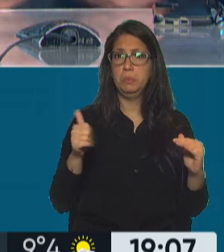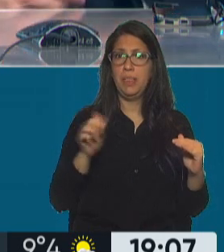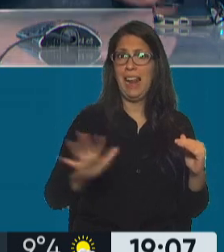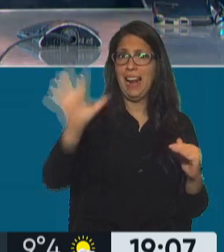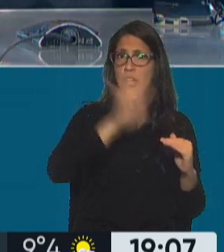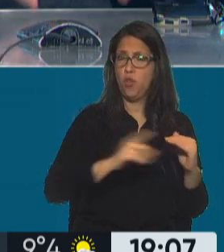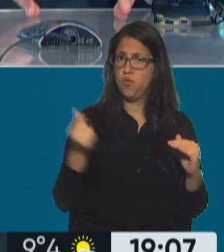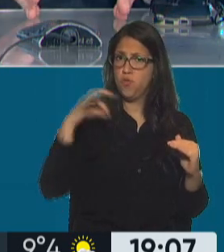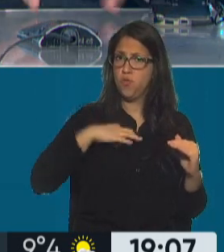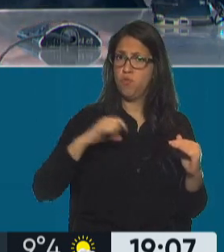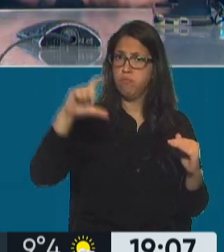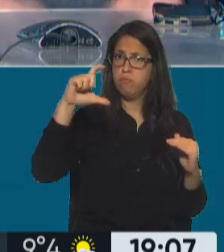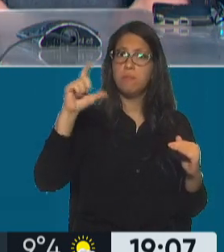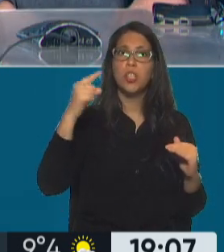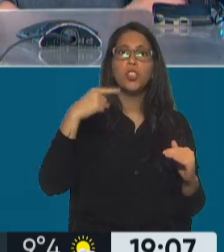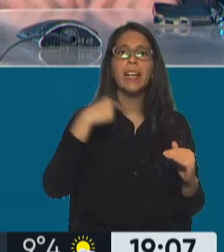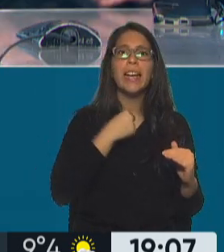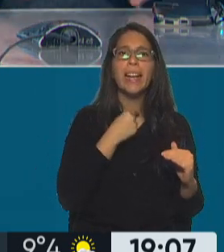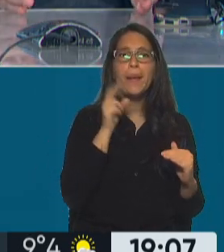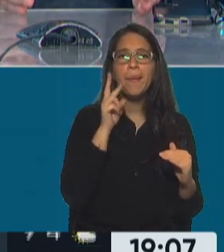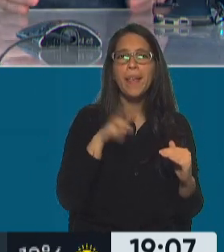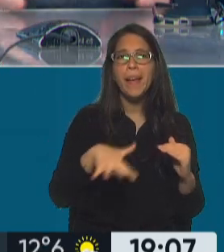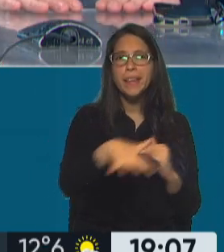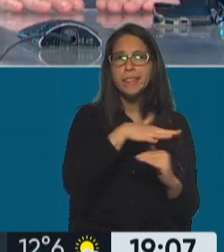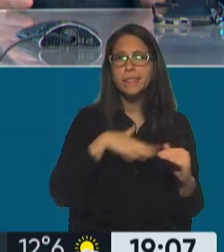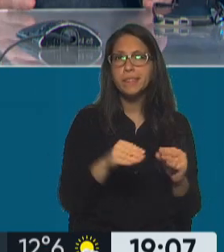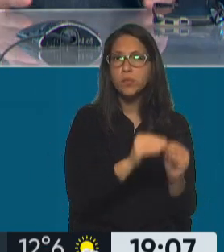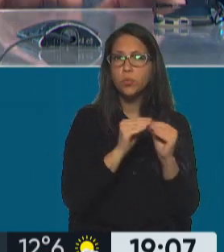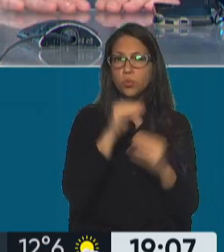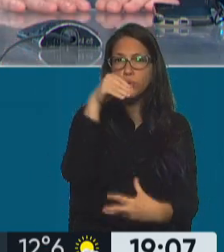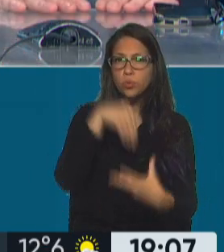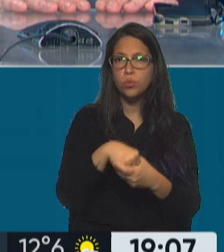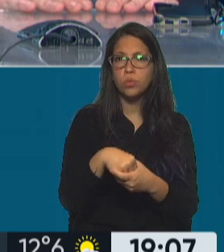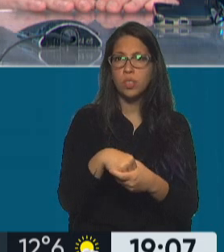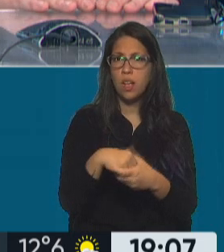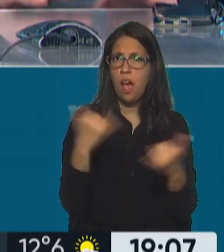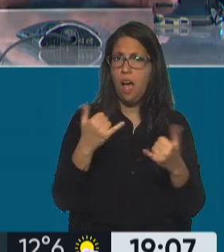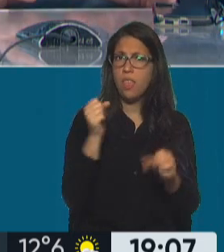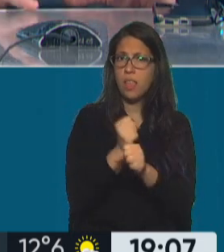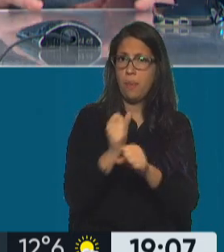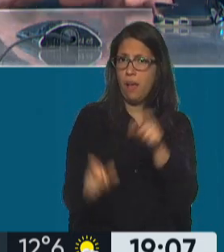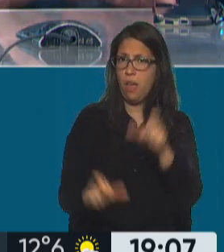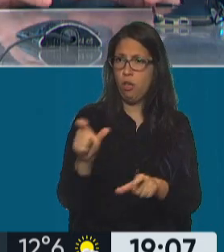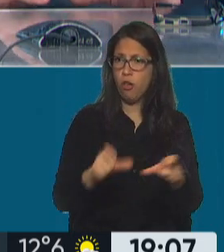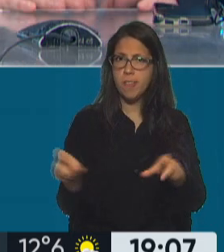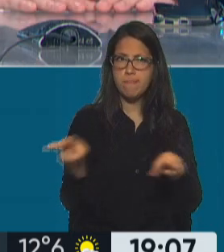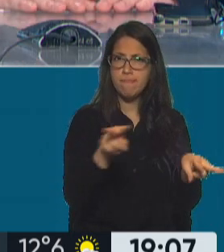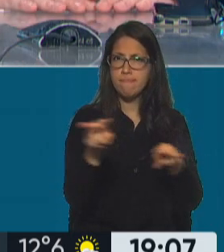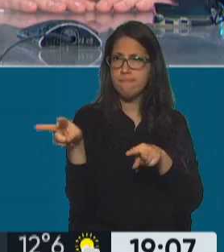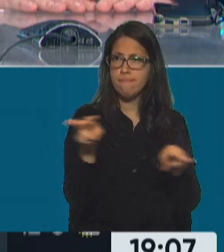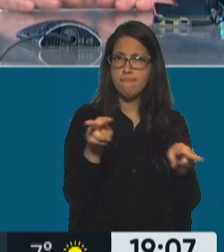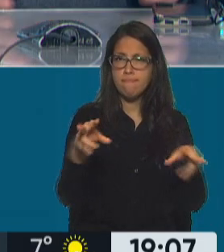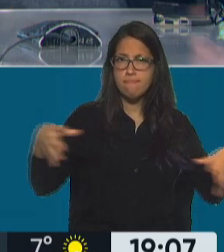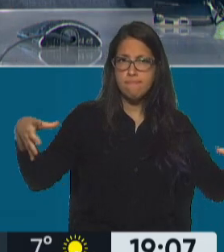pero los que miraban era la cuestión corporativa no entonces también esto hay en algún sector de los trabajadores una mirada muy estrecha muy